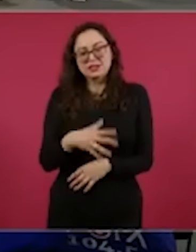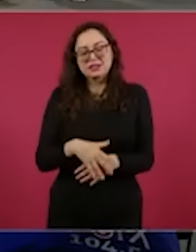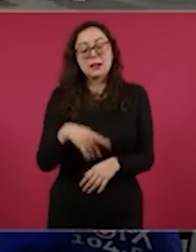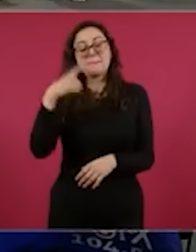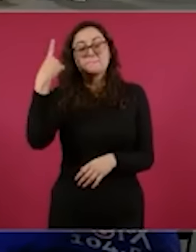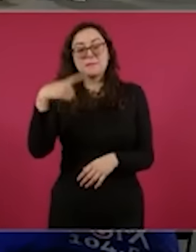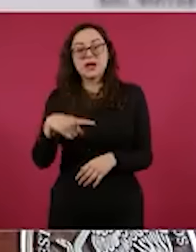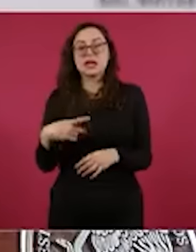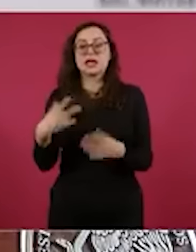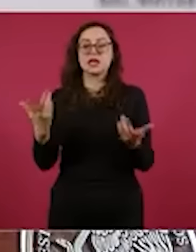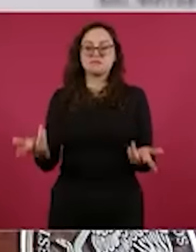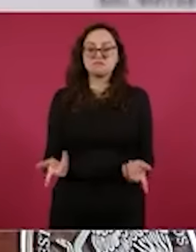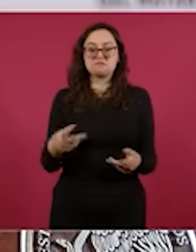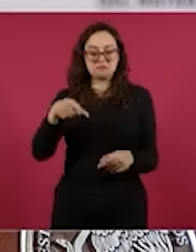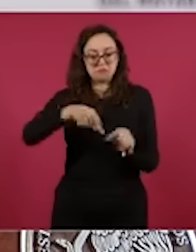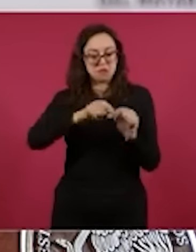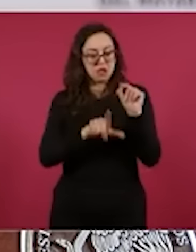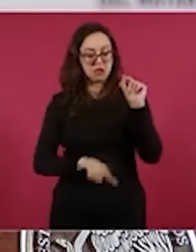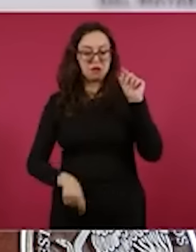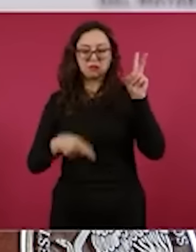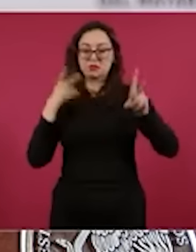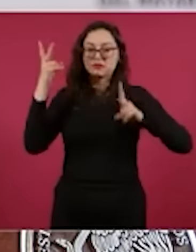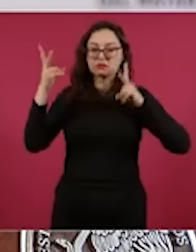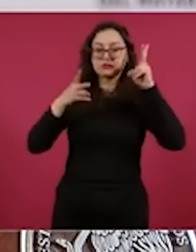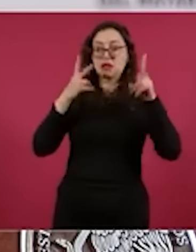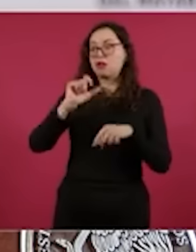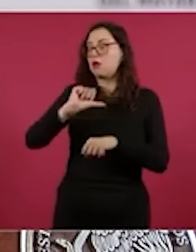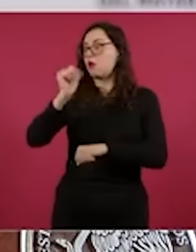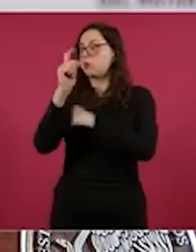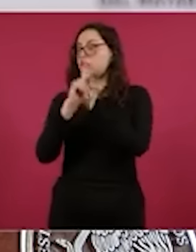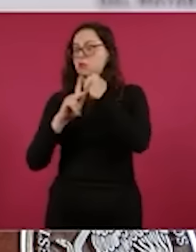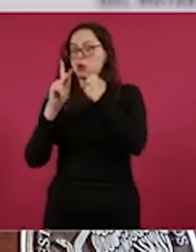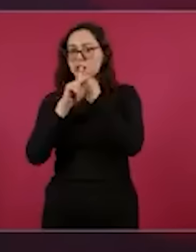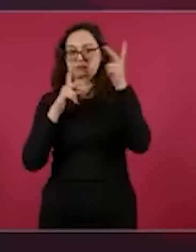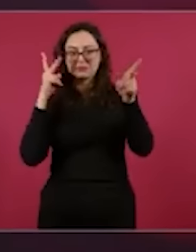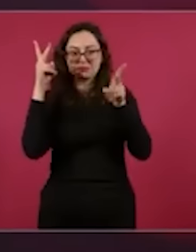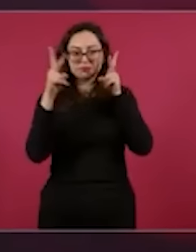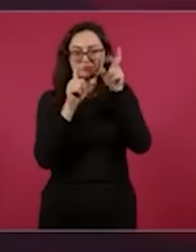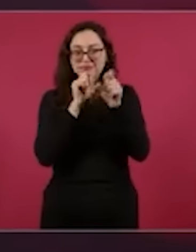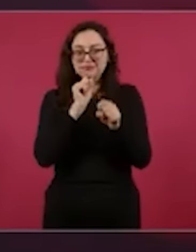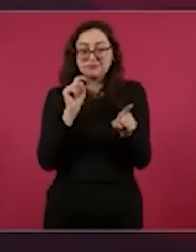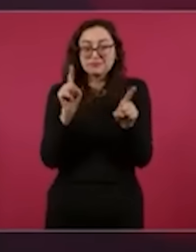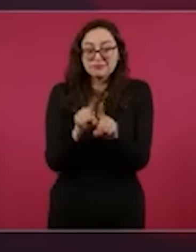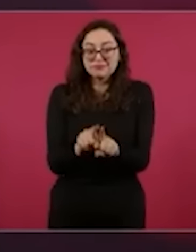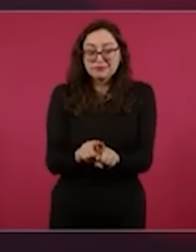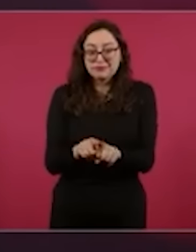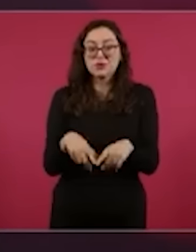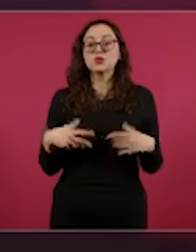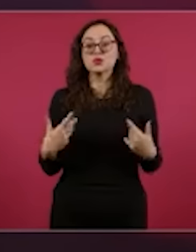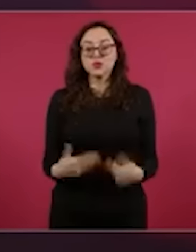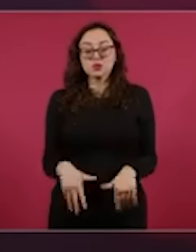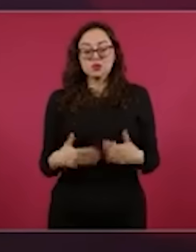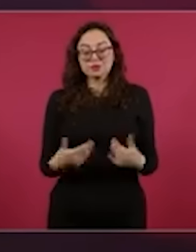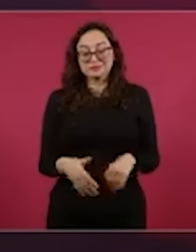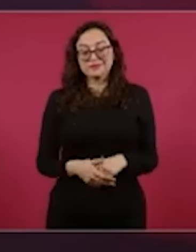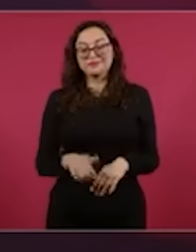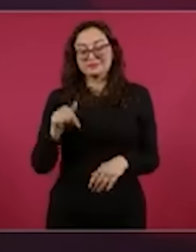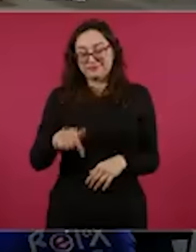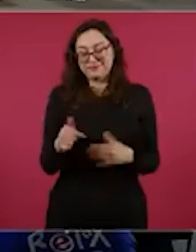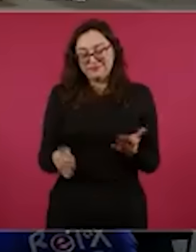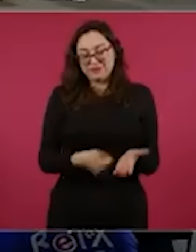visitantes nacionales y extranjeros, y desde luego y sobre todo porque está aquí para habitantes de la Ciudad de